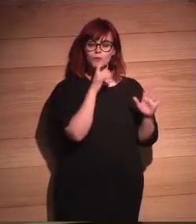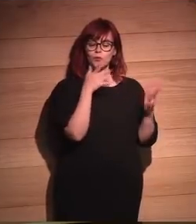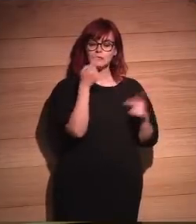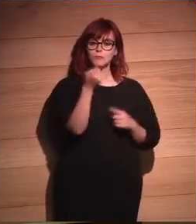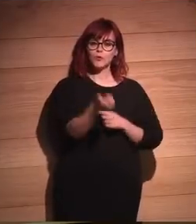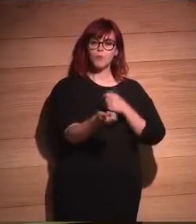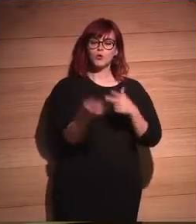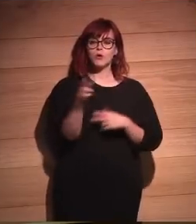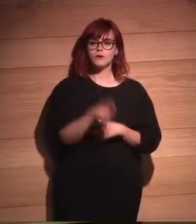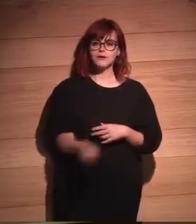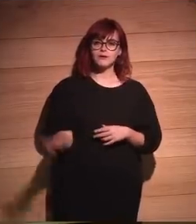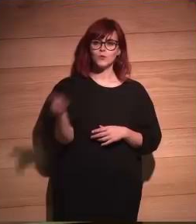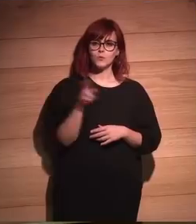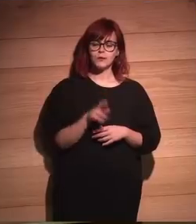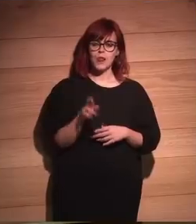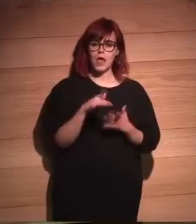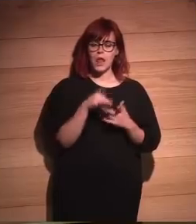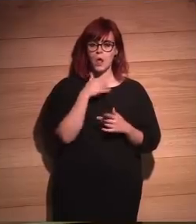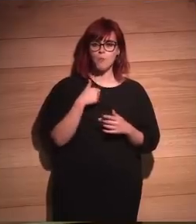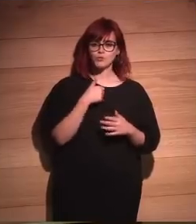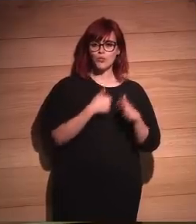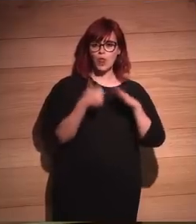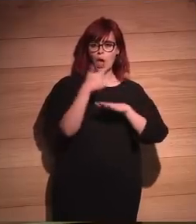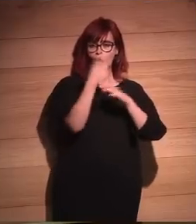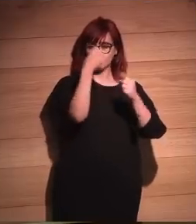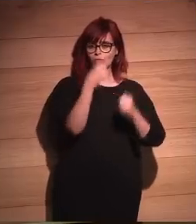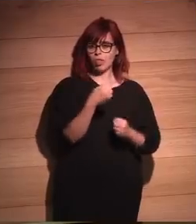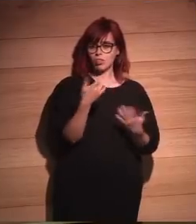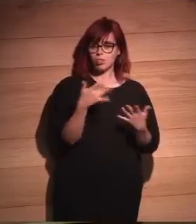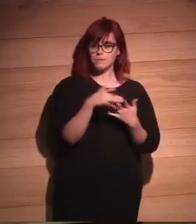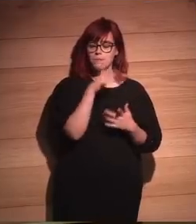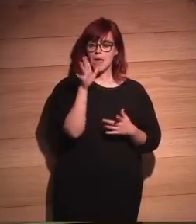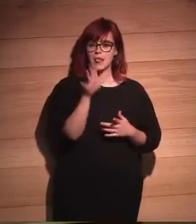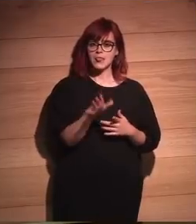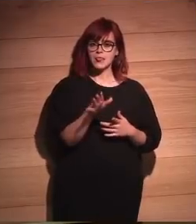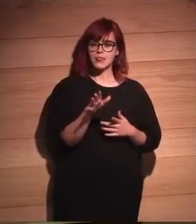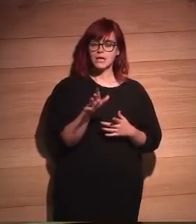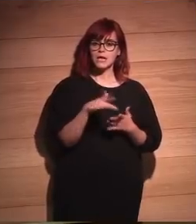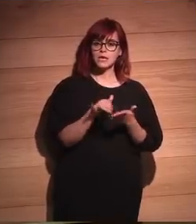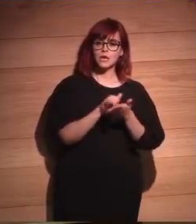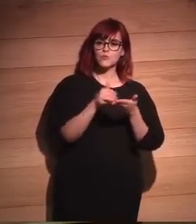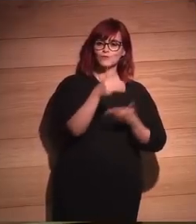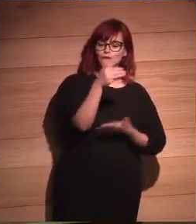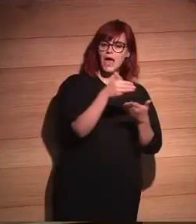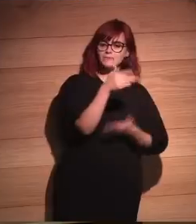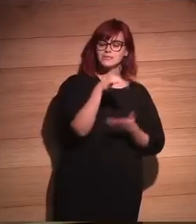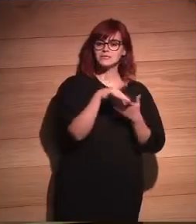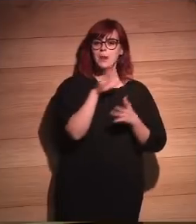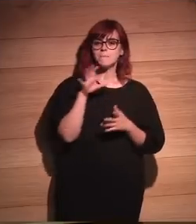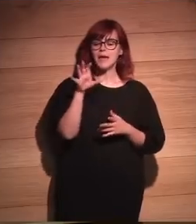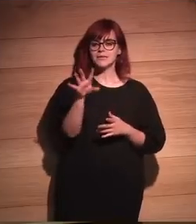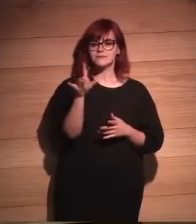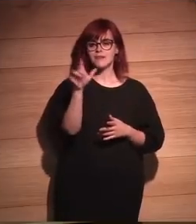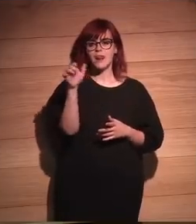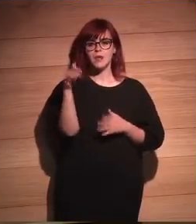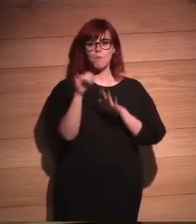a poco se irá recuperando esas posiciones de autoridad, y de la misma manera en que estamos volviendo al New York Times, al Guardian, al País, Le